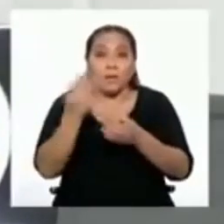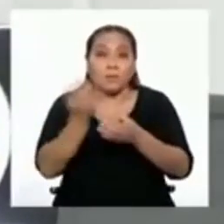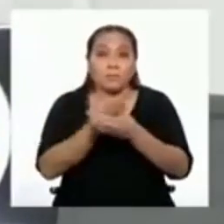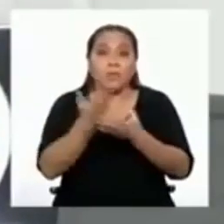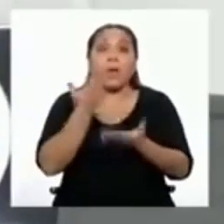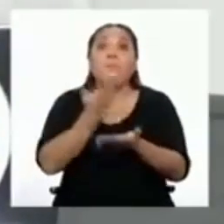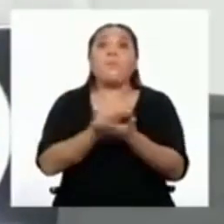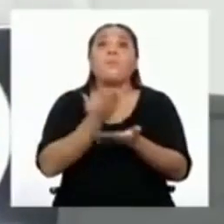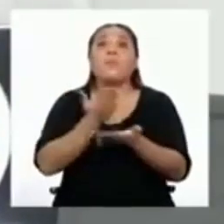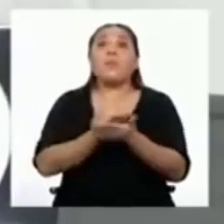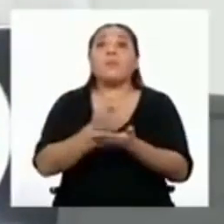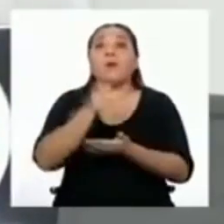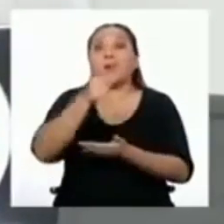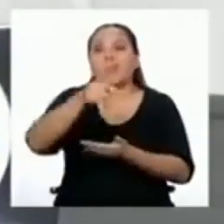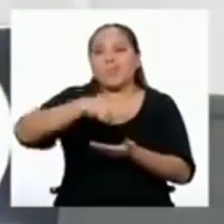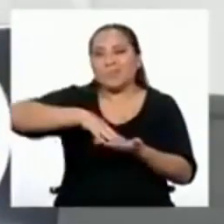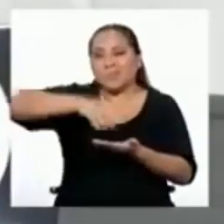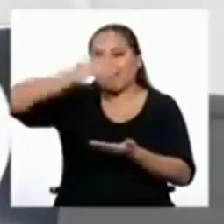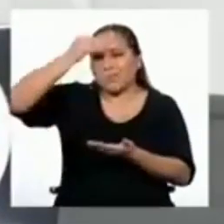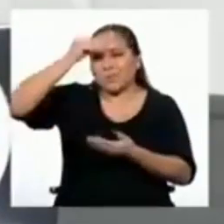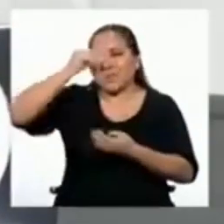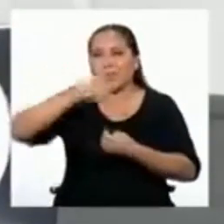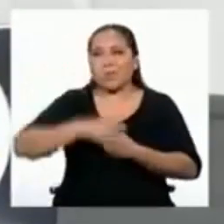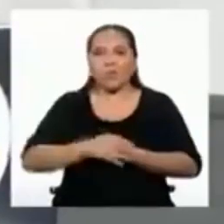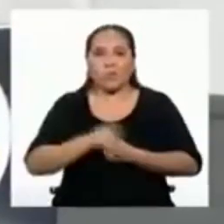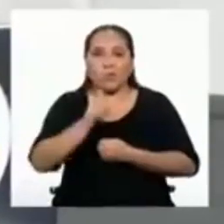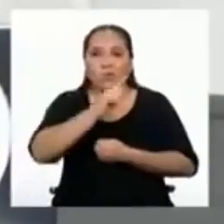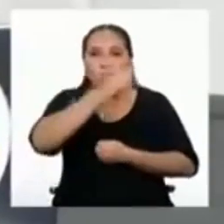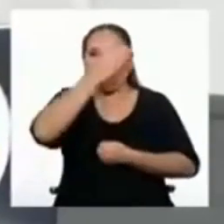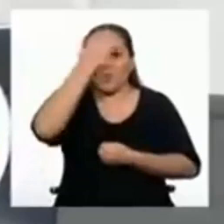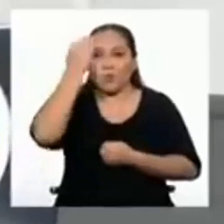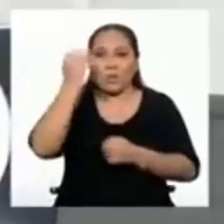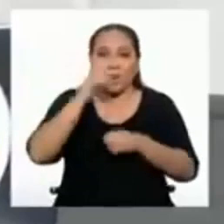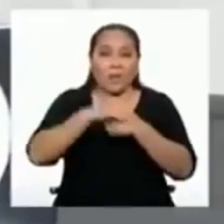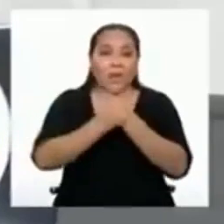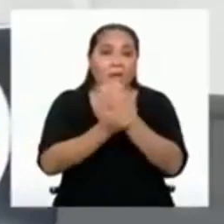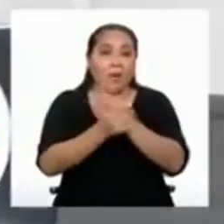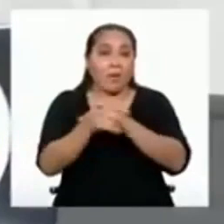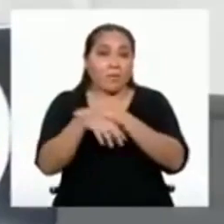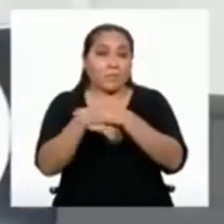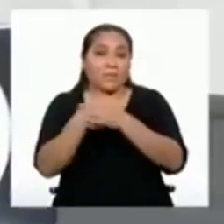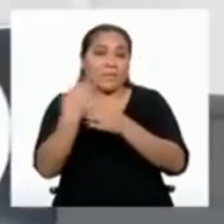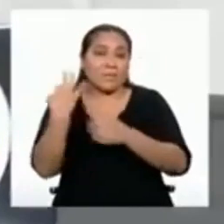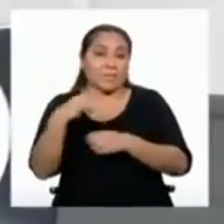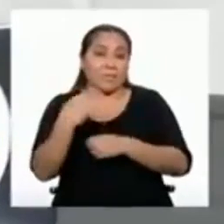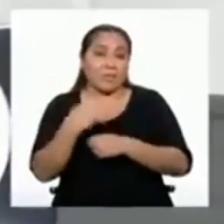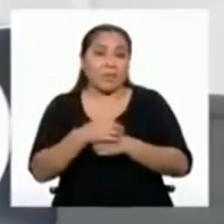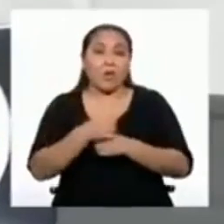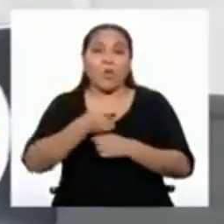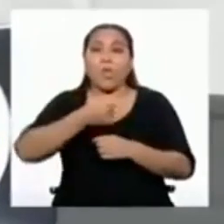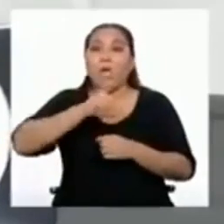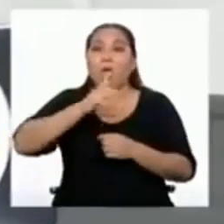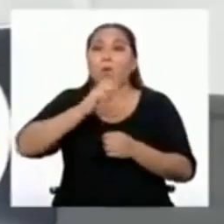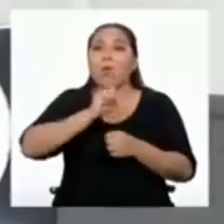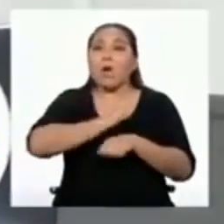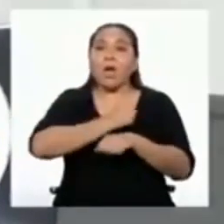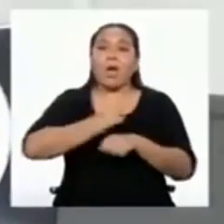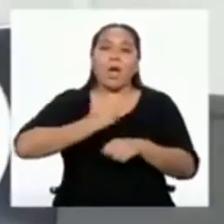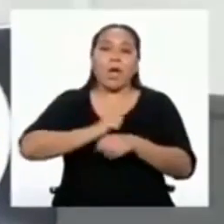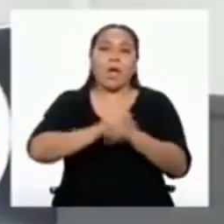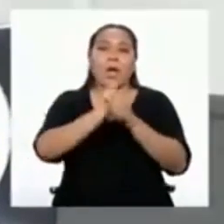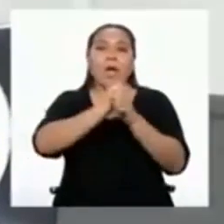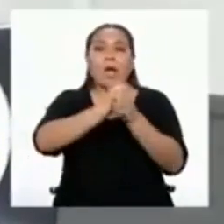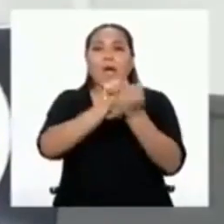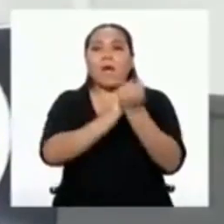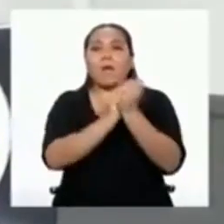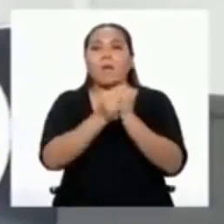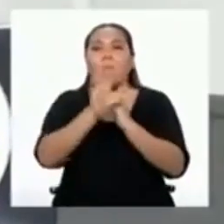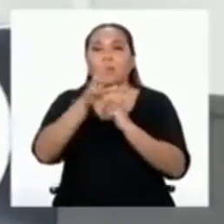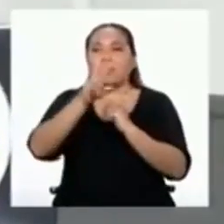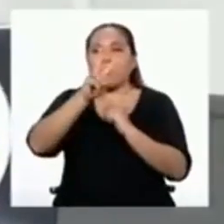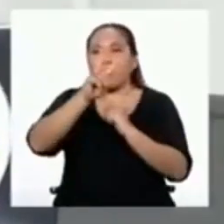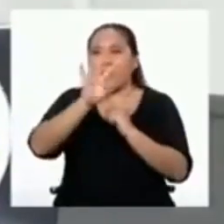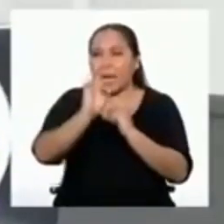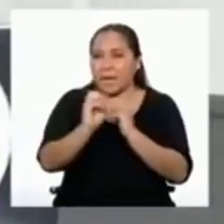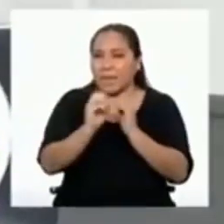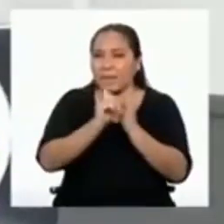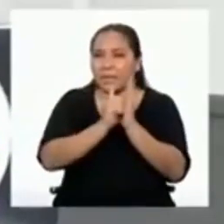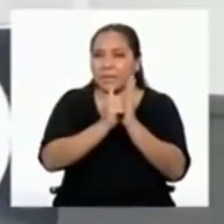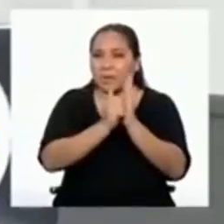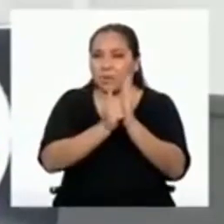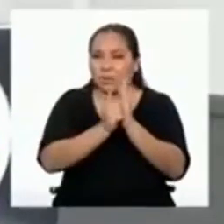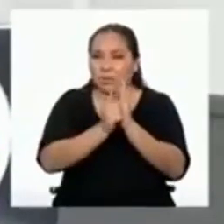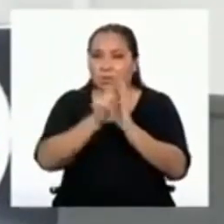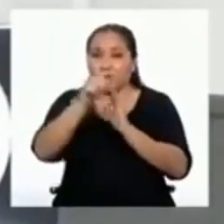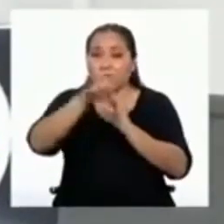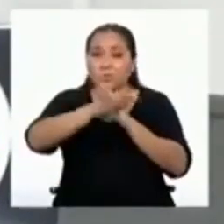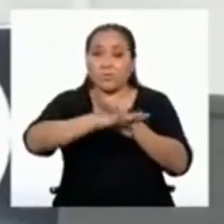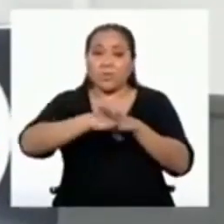las evidencias de su aprendizaje. No olviden lavarse frecuentemente las manos con agua y con jabón por al menos 20 segundos. Y